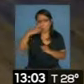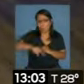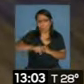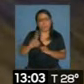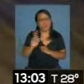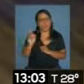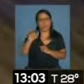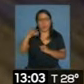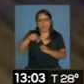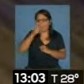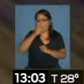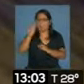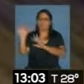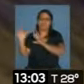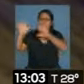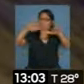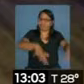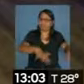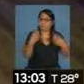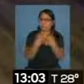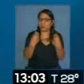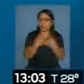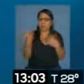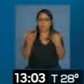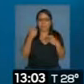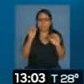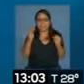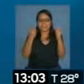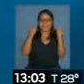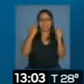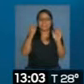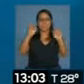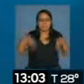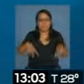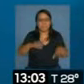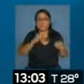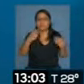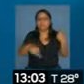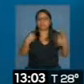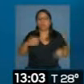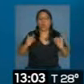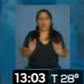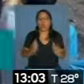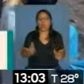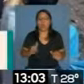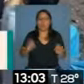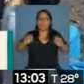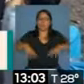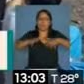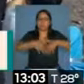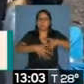más convocantes, hay mucha expectativa, ya ha comenzado a desplazarse los distintos jóvenes en distintos puntos